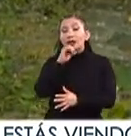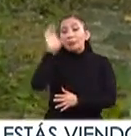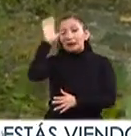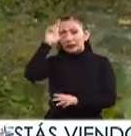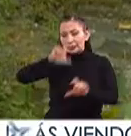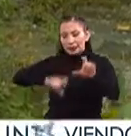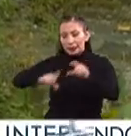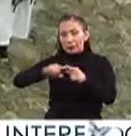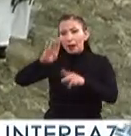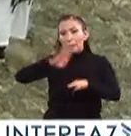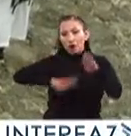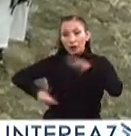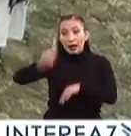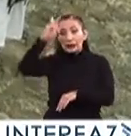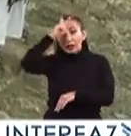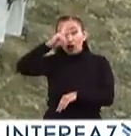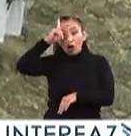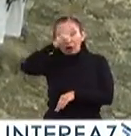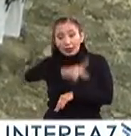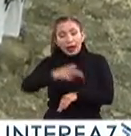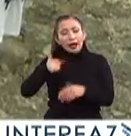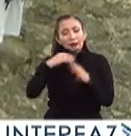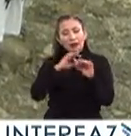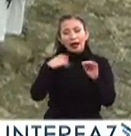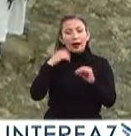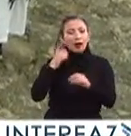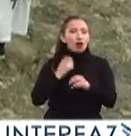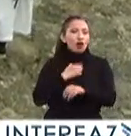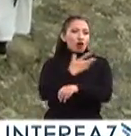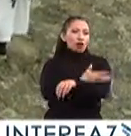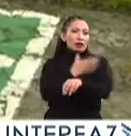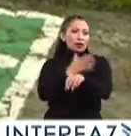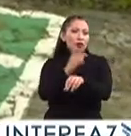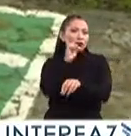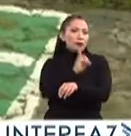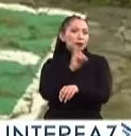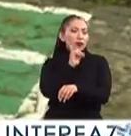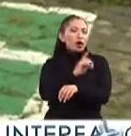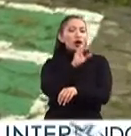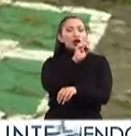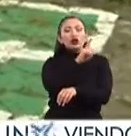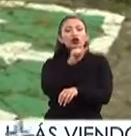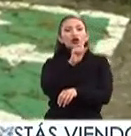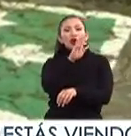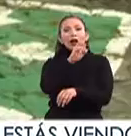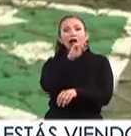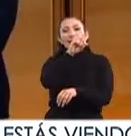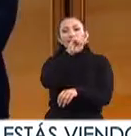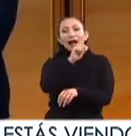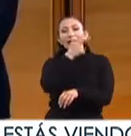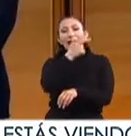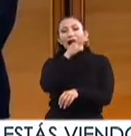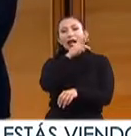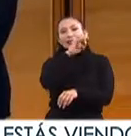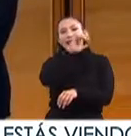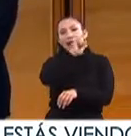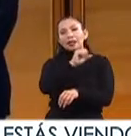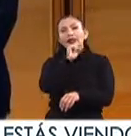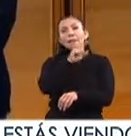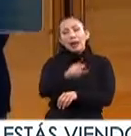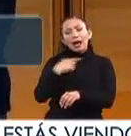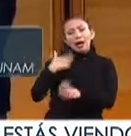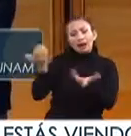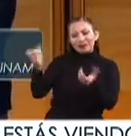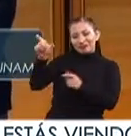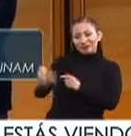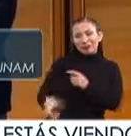como química, biología y psicología, explica la coordinadora de la licenciatura, Zoraida García Castillo. También conoce el